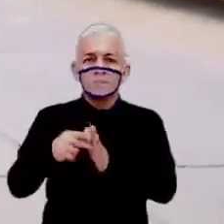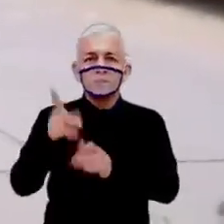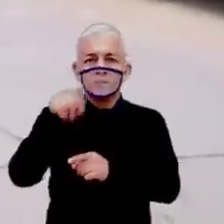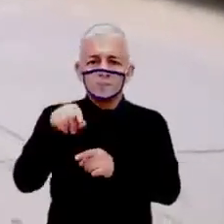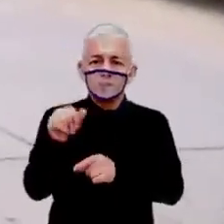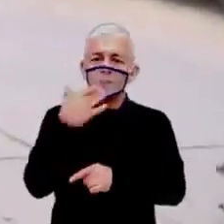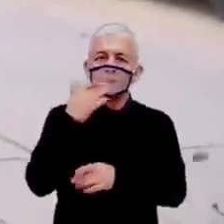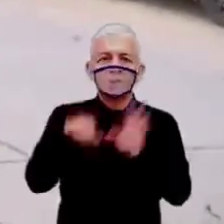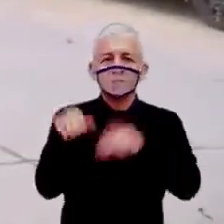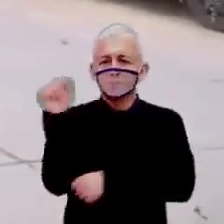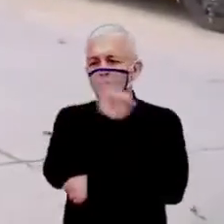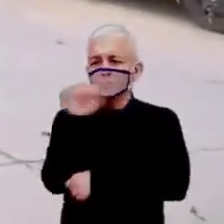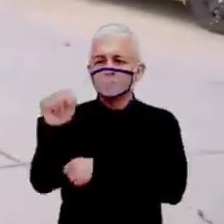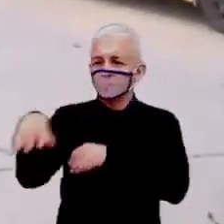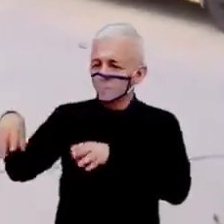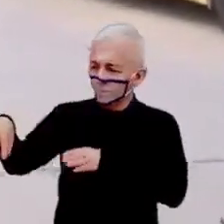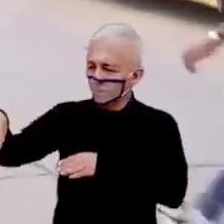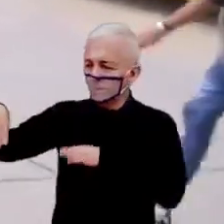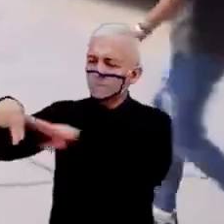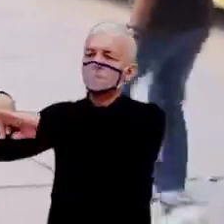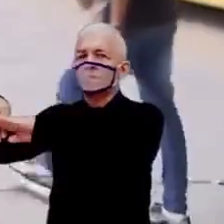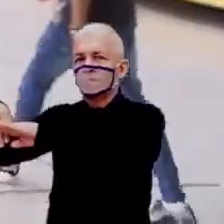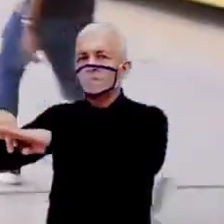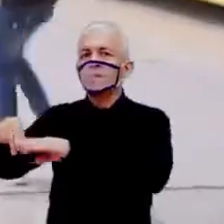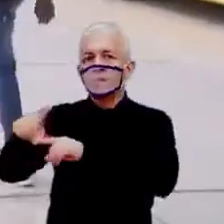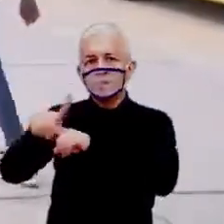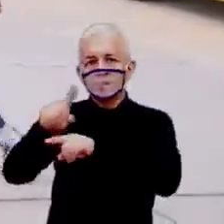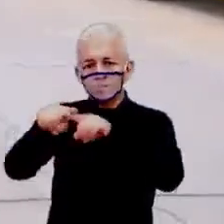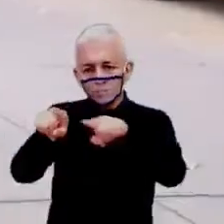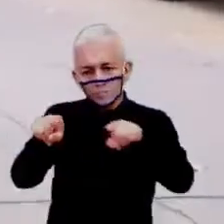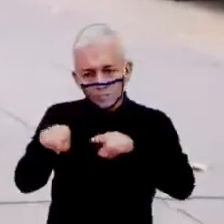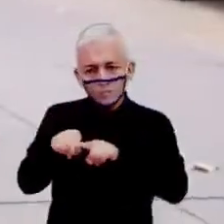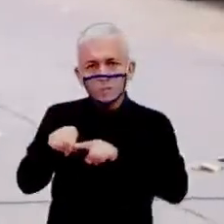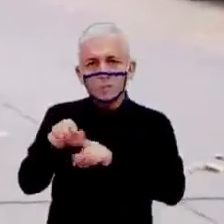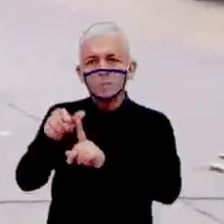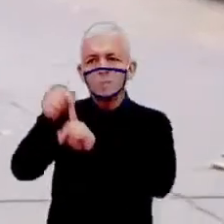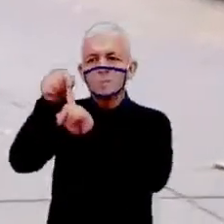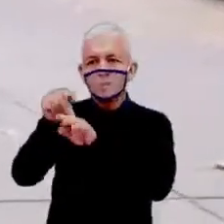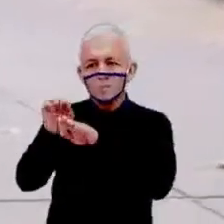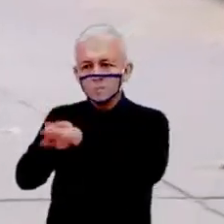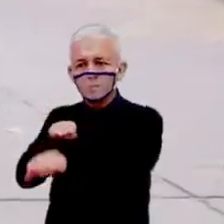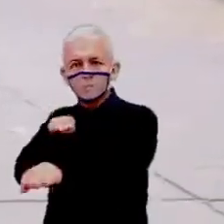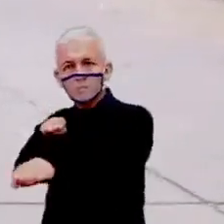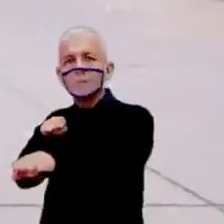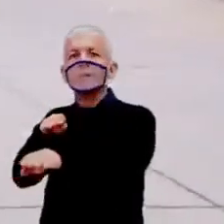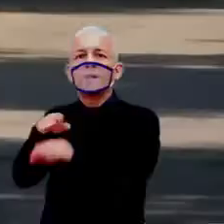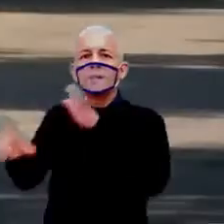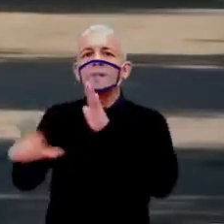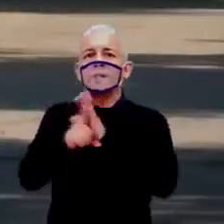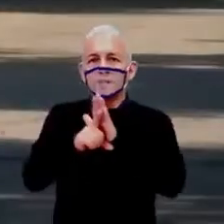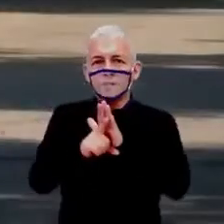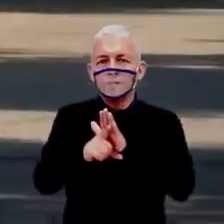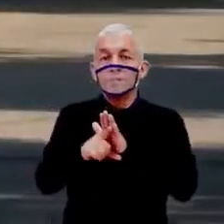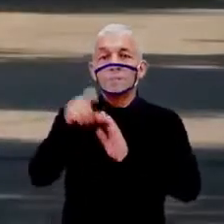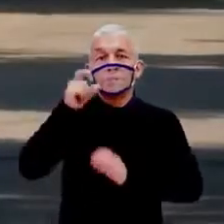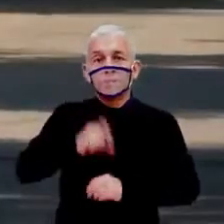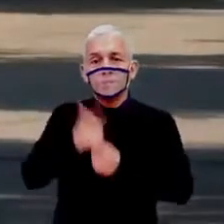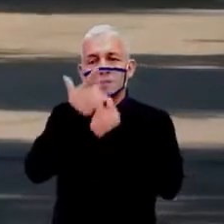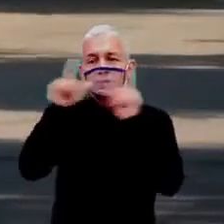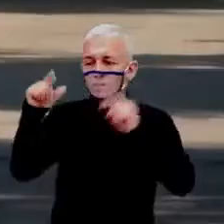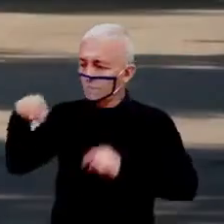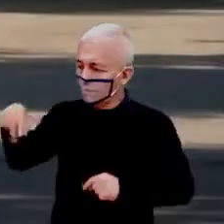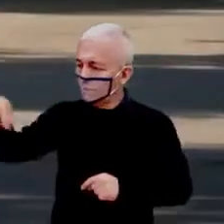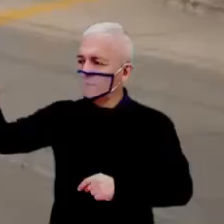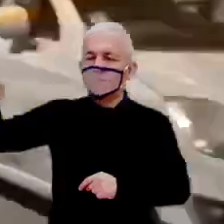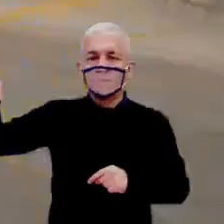irregular. Habrá un plan piloto que se llama zonas de estacionamiento regulado. Miren, ya para finalizar, una ciudad donde los peatones puedan cruzar